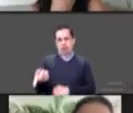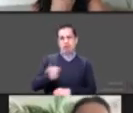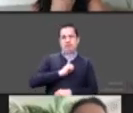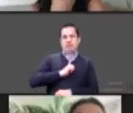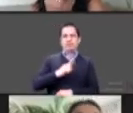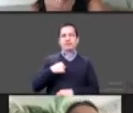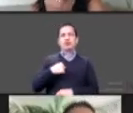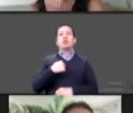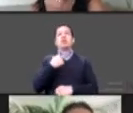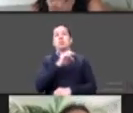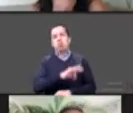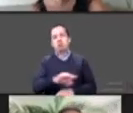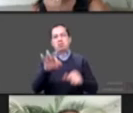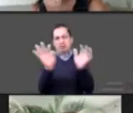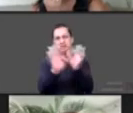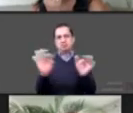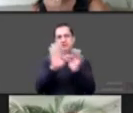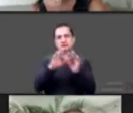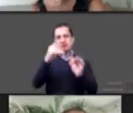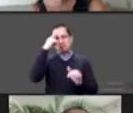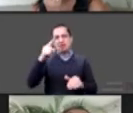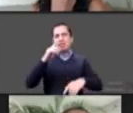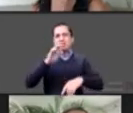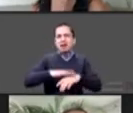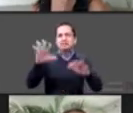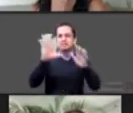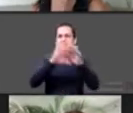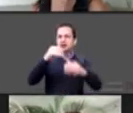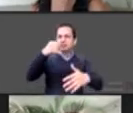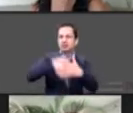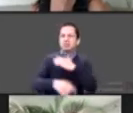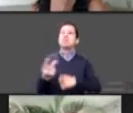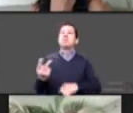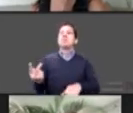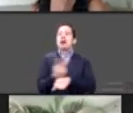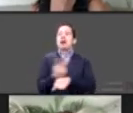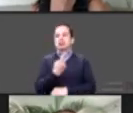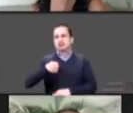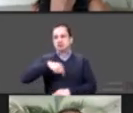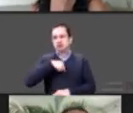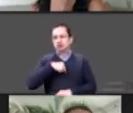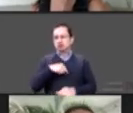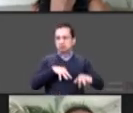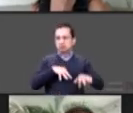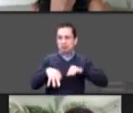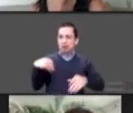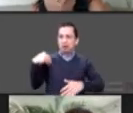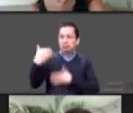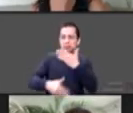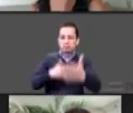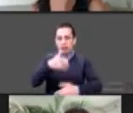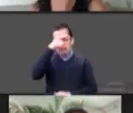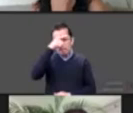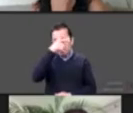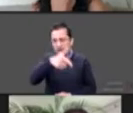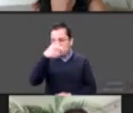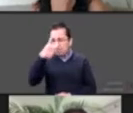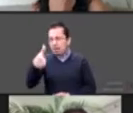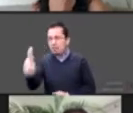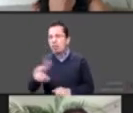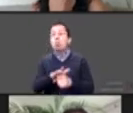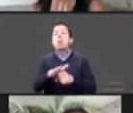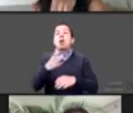podré ya entrar incluso algunos hallazgos que hemos podido ver para fortalecer esta estrategia de